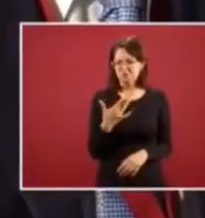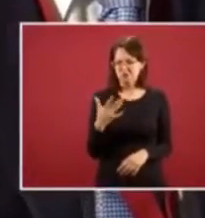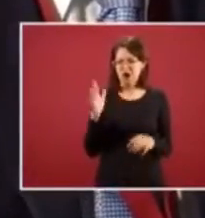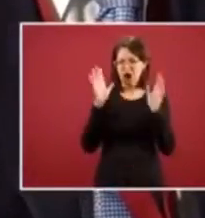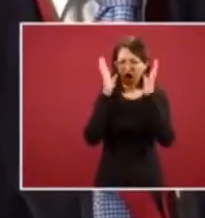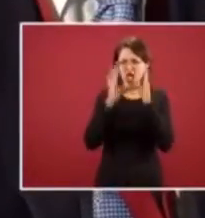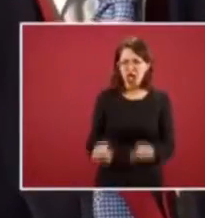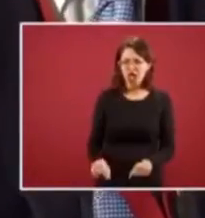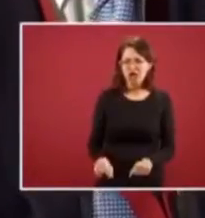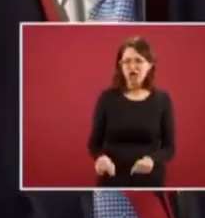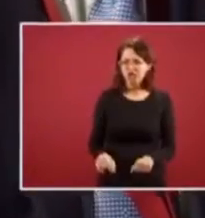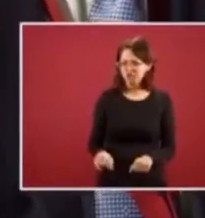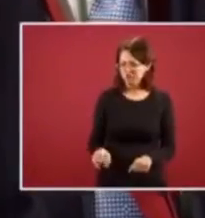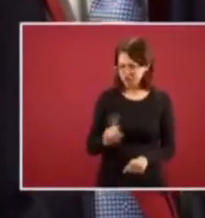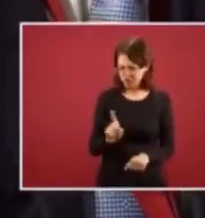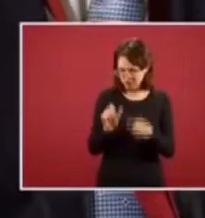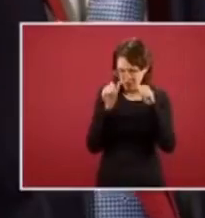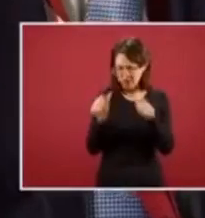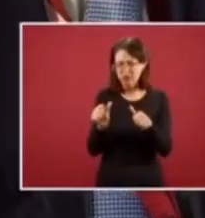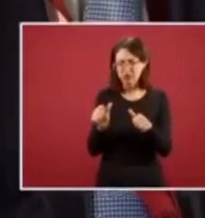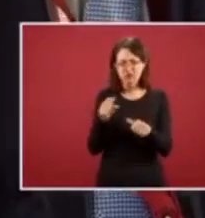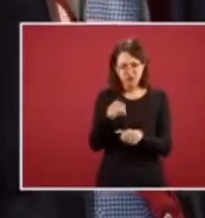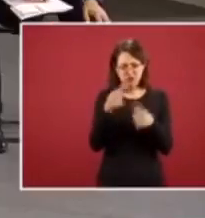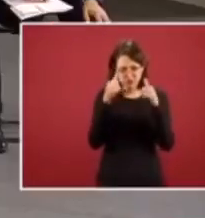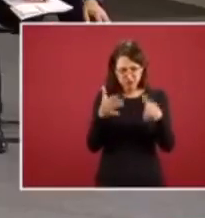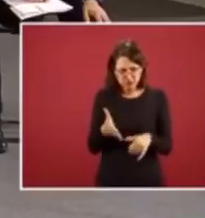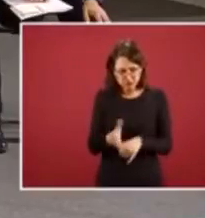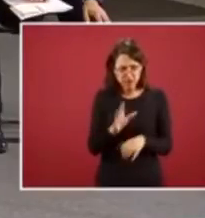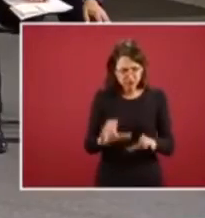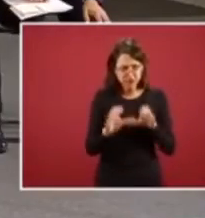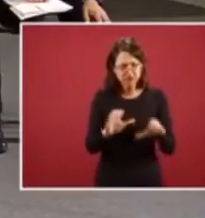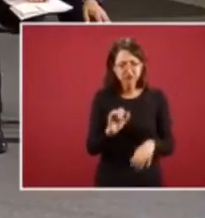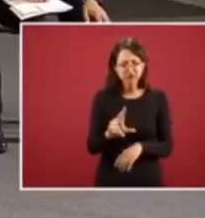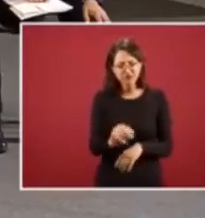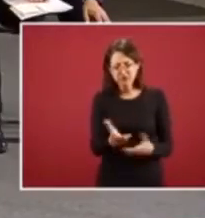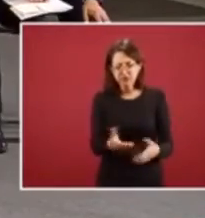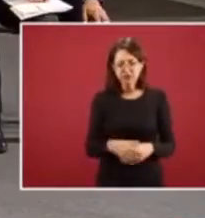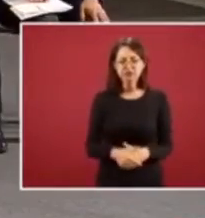descuidando esta defensa a las especies protegidas y en especial a la vaquita marina?